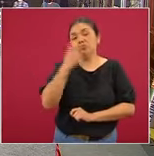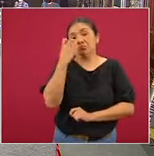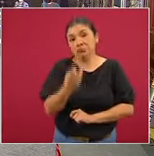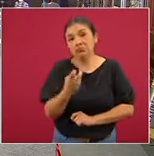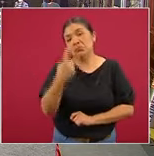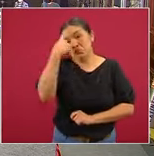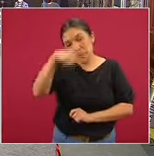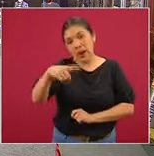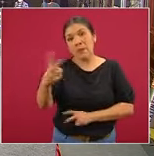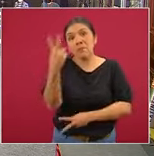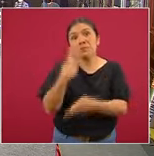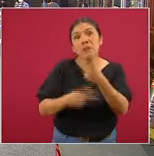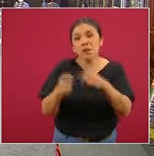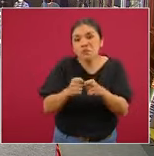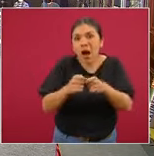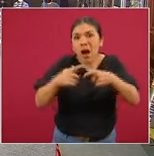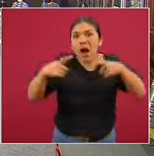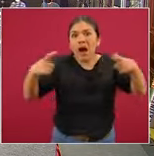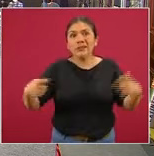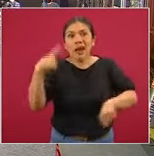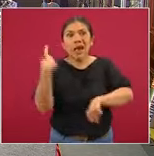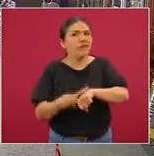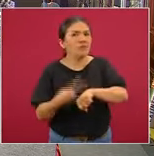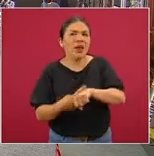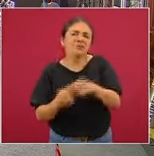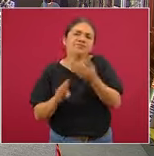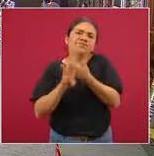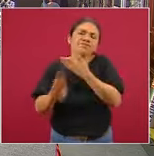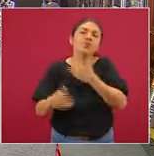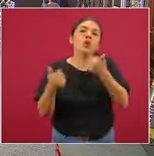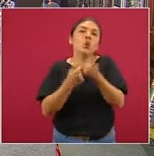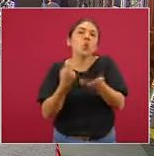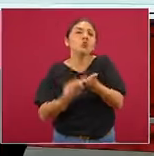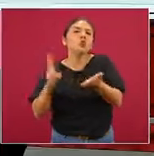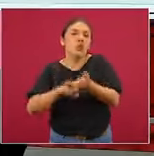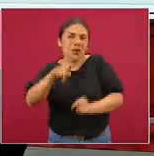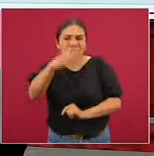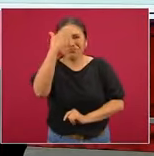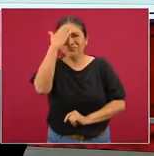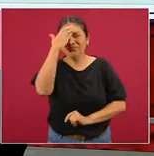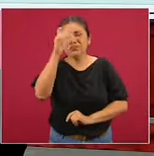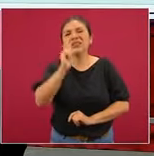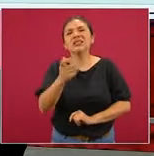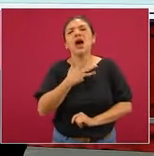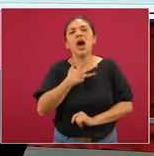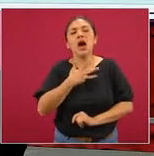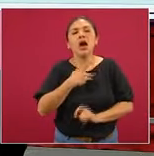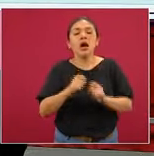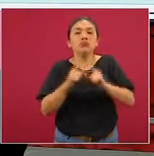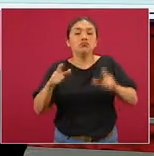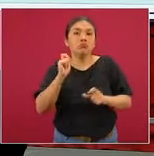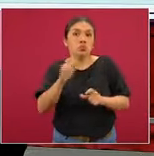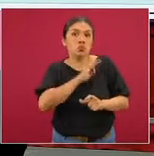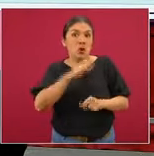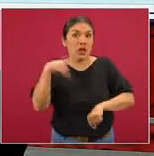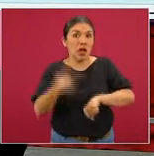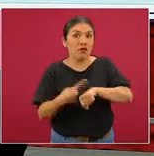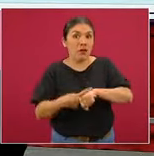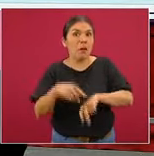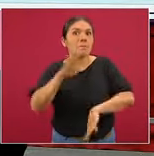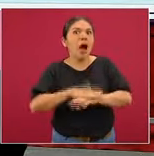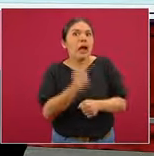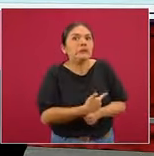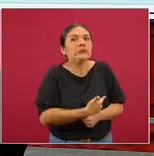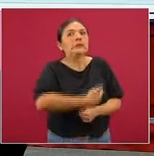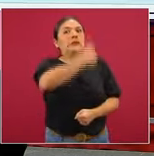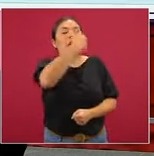a la generación de enfermedad, que además va acompañada, como ya sabemos, de una proporción que puede enfermar de